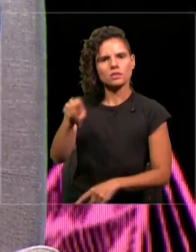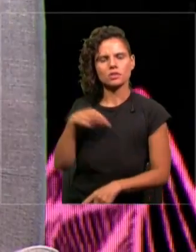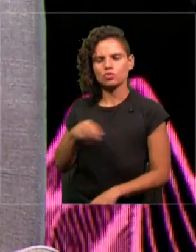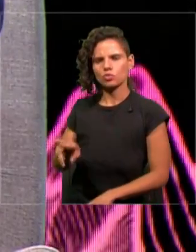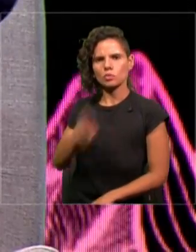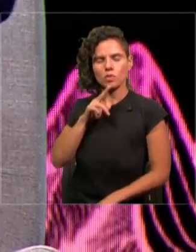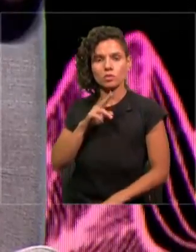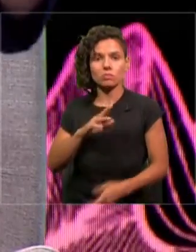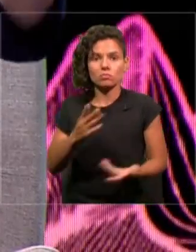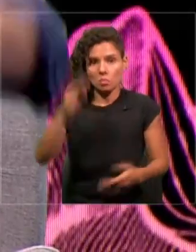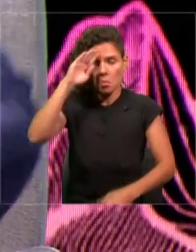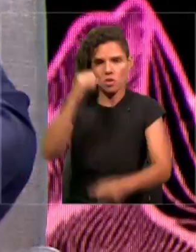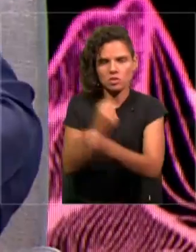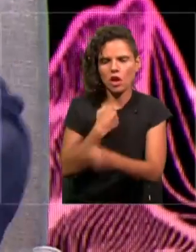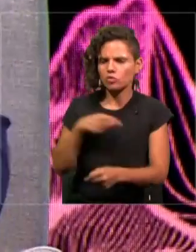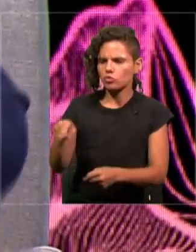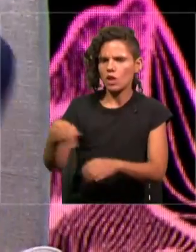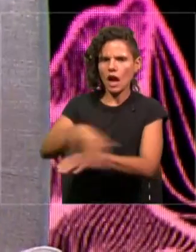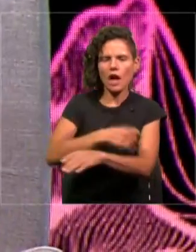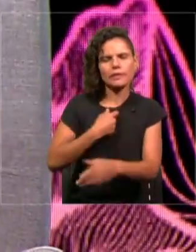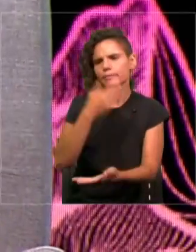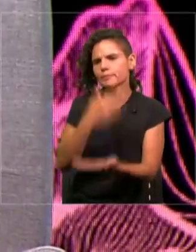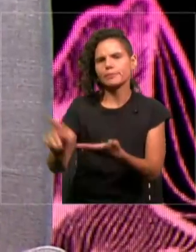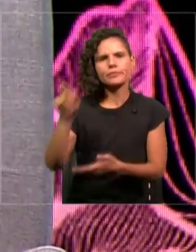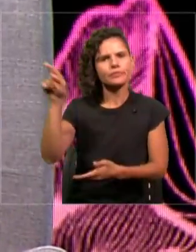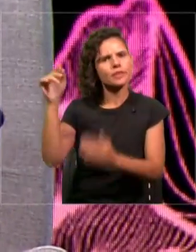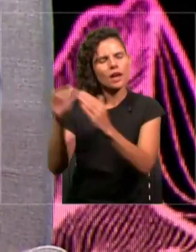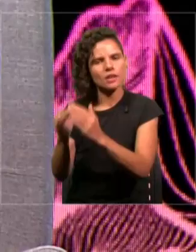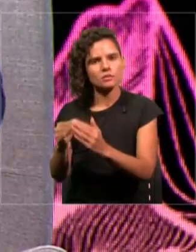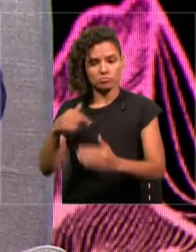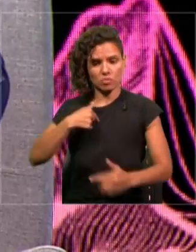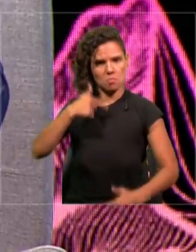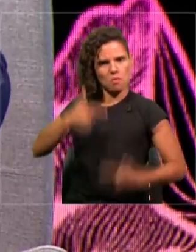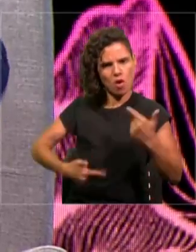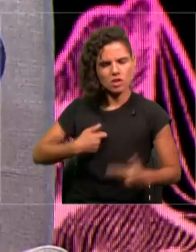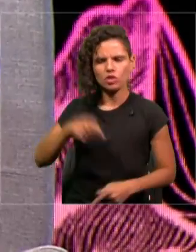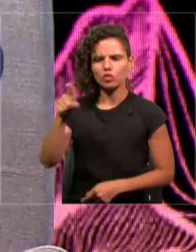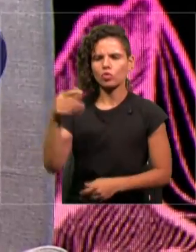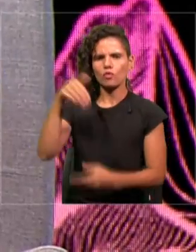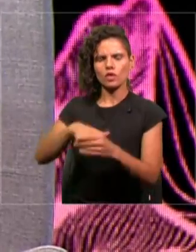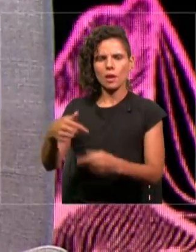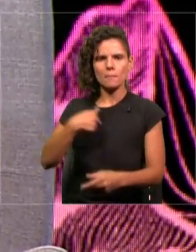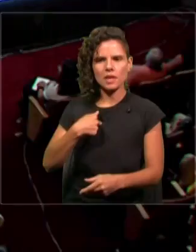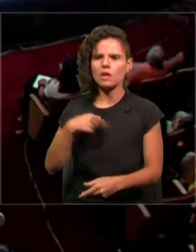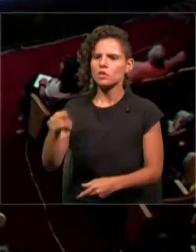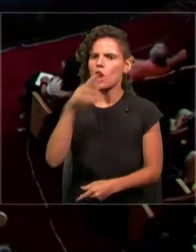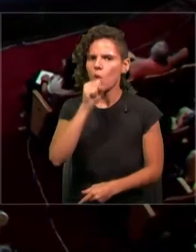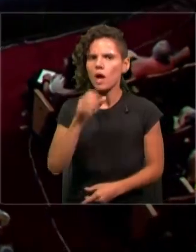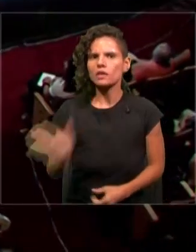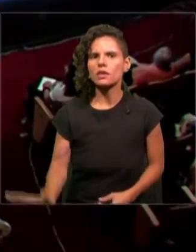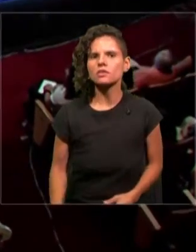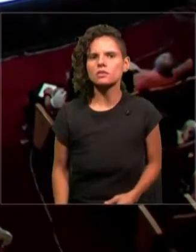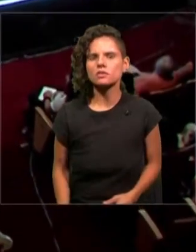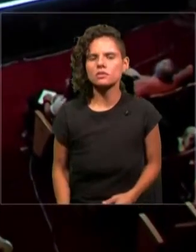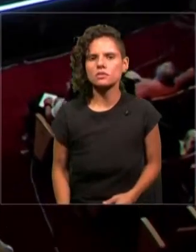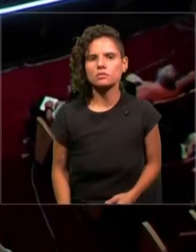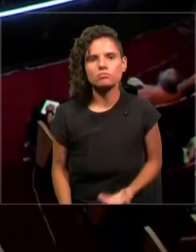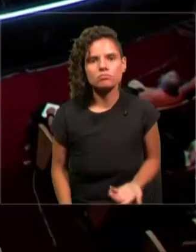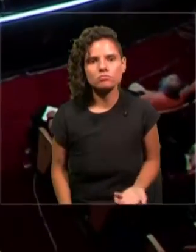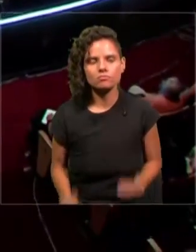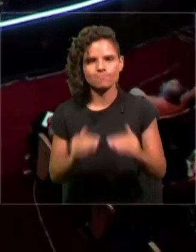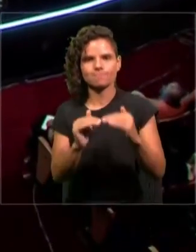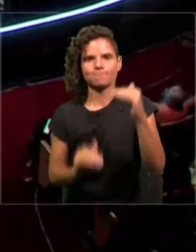soy policía, te sales de la calle. Yo soy político, votas por mí y si no, te la aguantas. Y hoy día